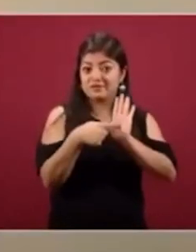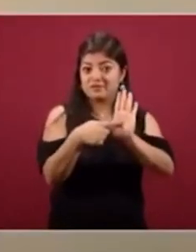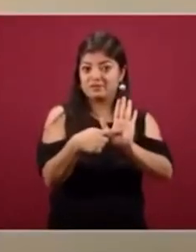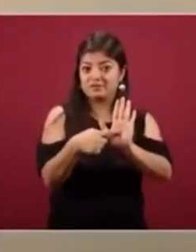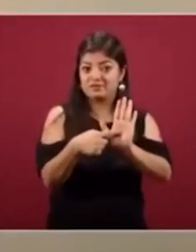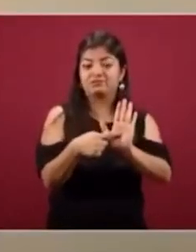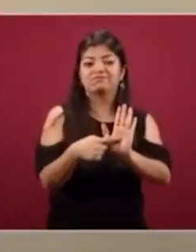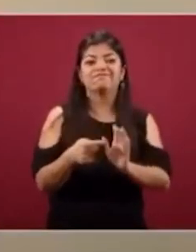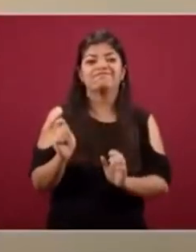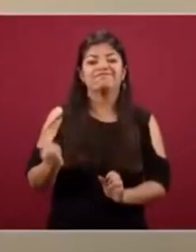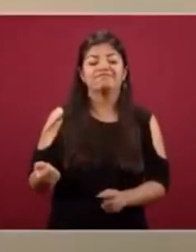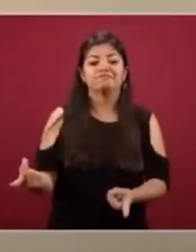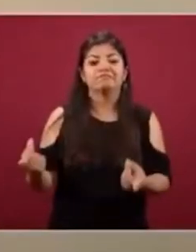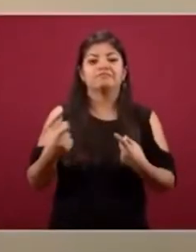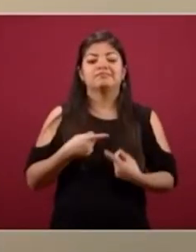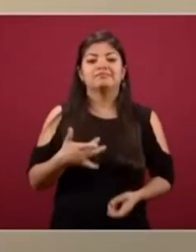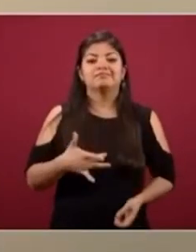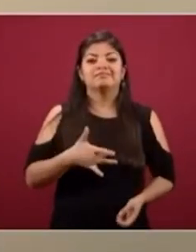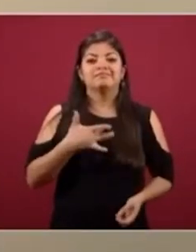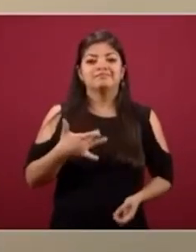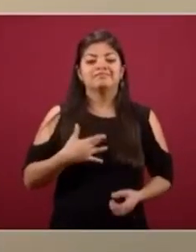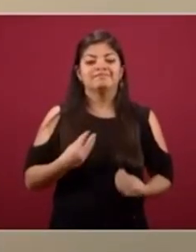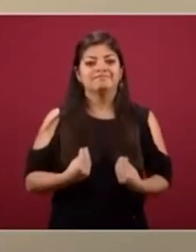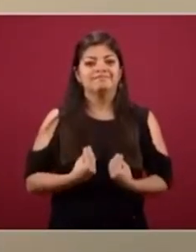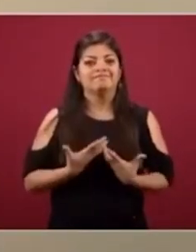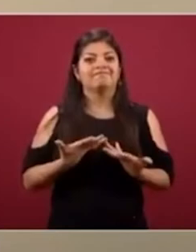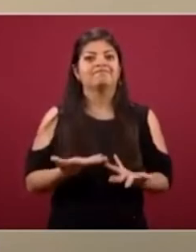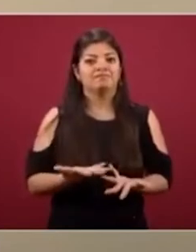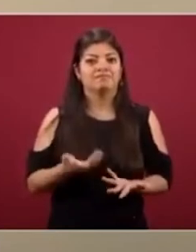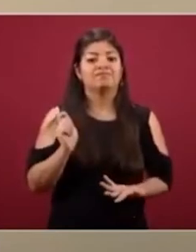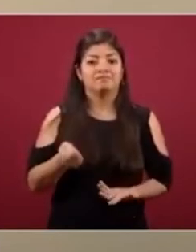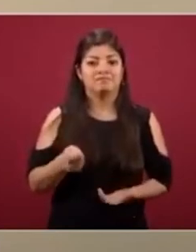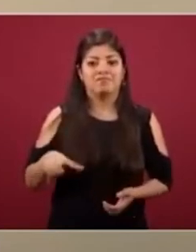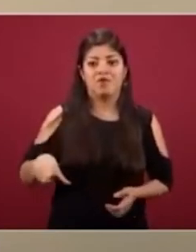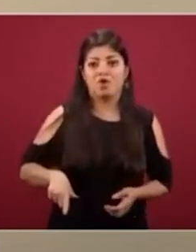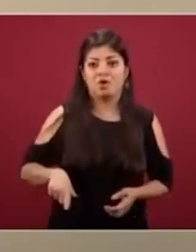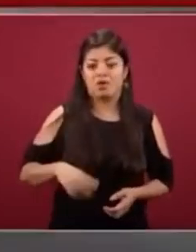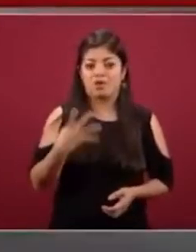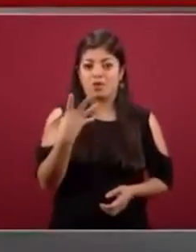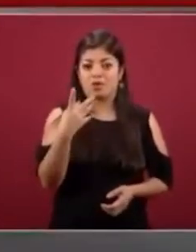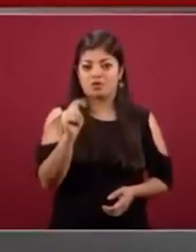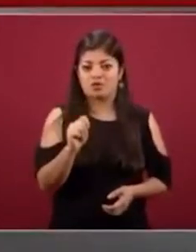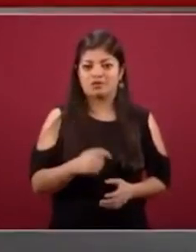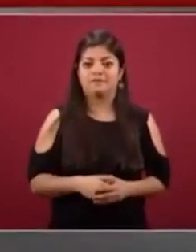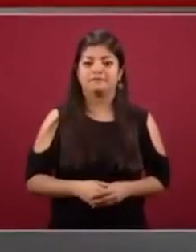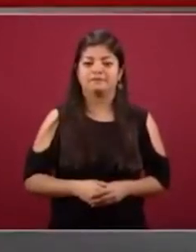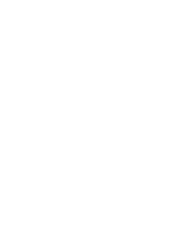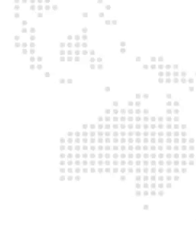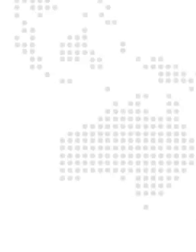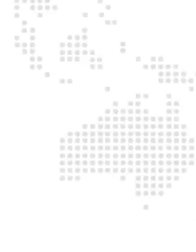nos dan satisfacción como gobierno de la cuarta transformación adelante